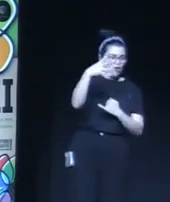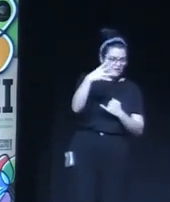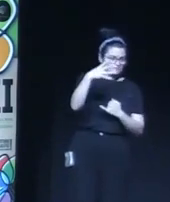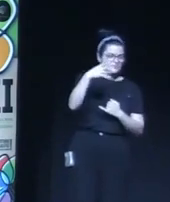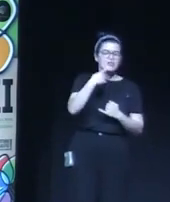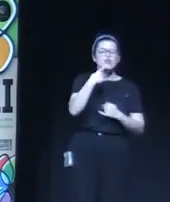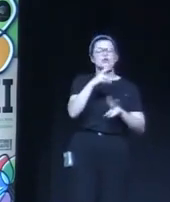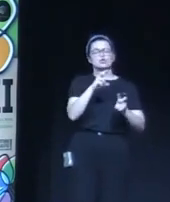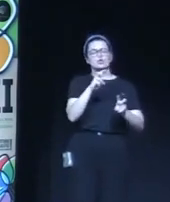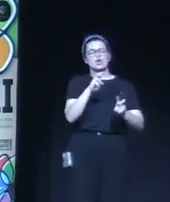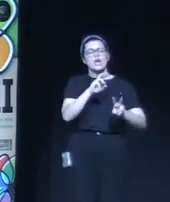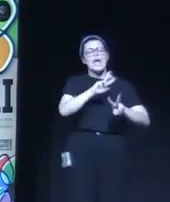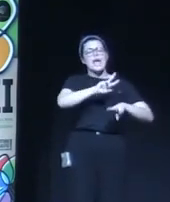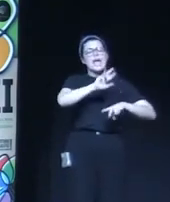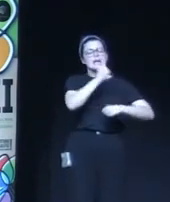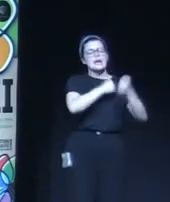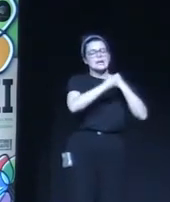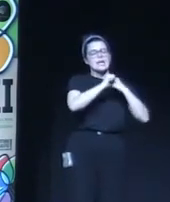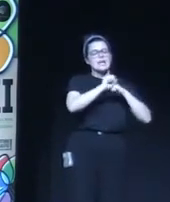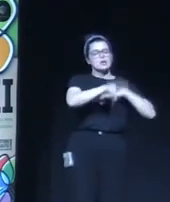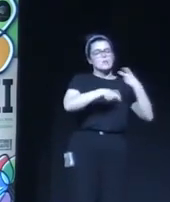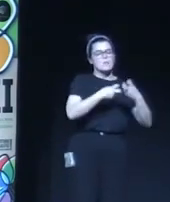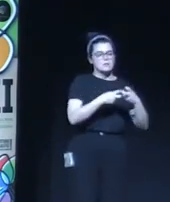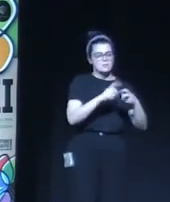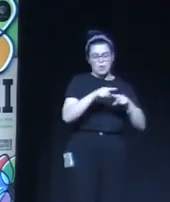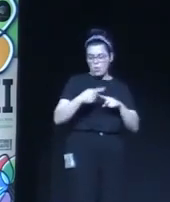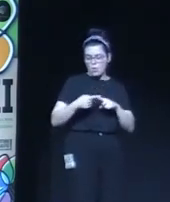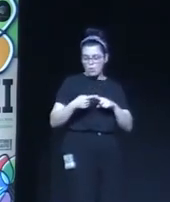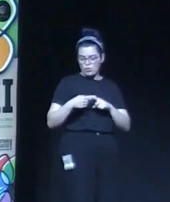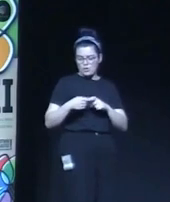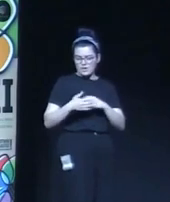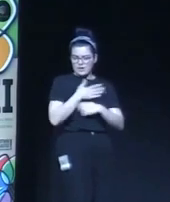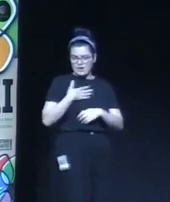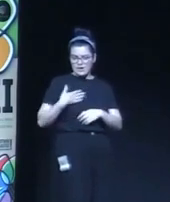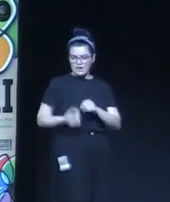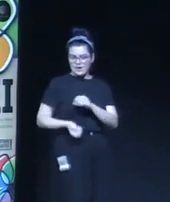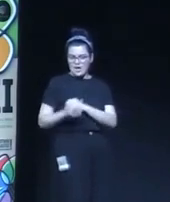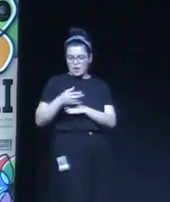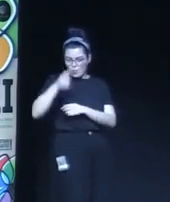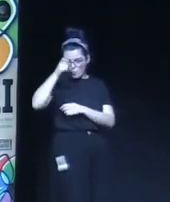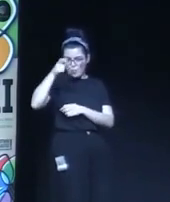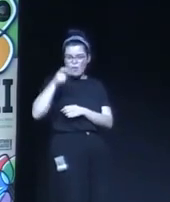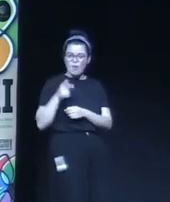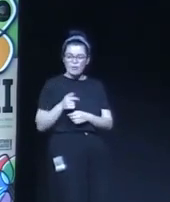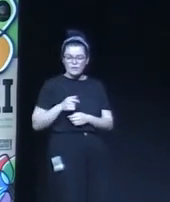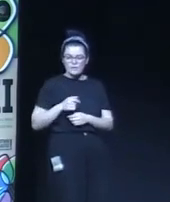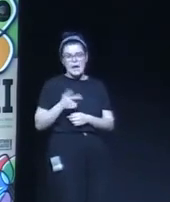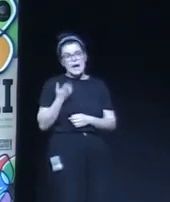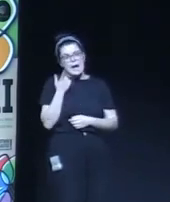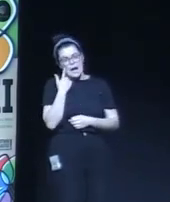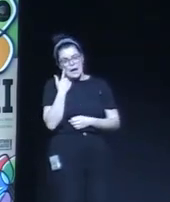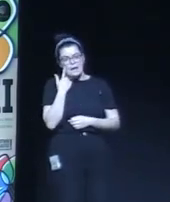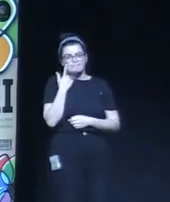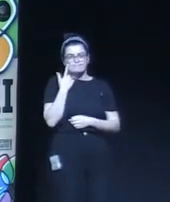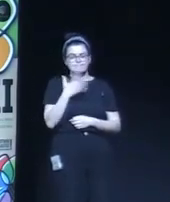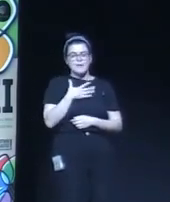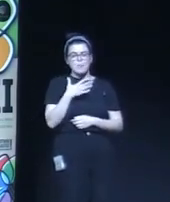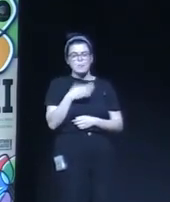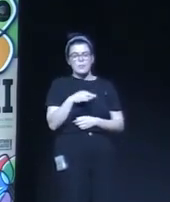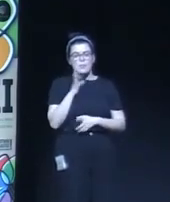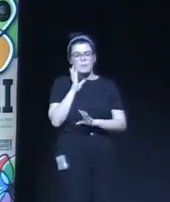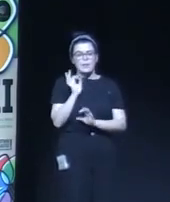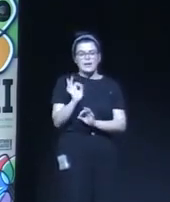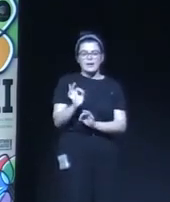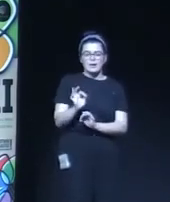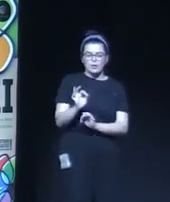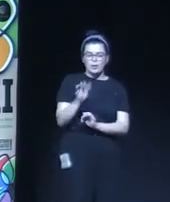ejemplo, una comunidad energética en un pueblo, pues claro, ven que ya puede ser un peligro para que dejen de